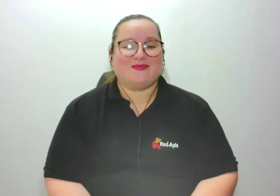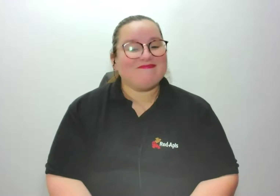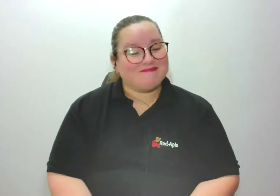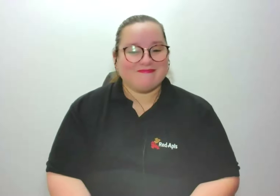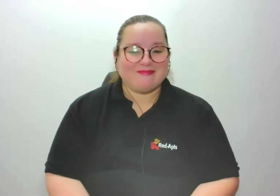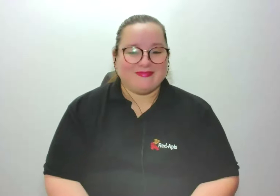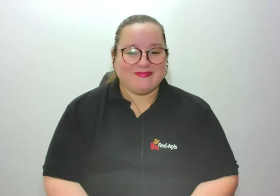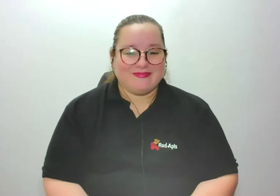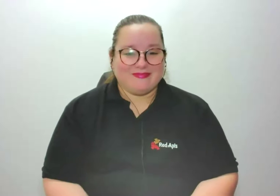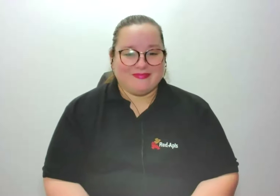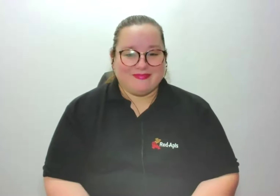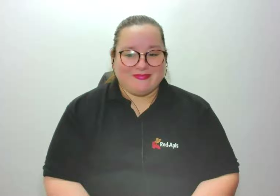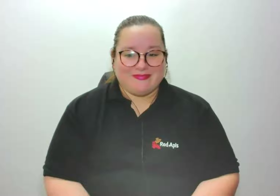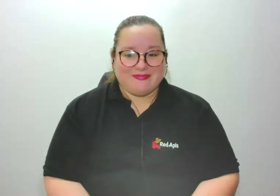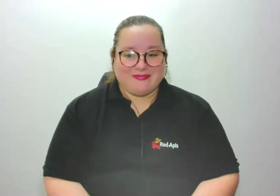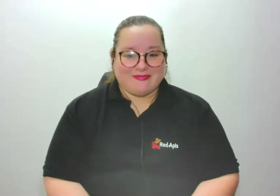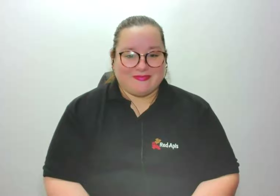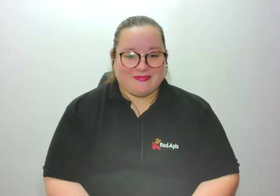comunicación.